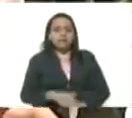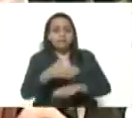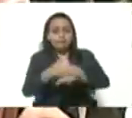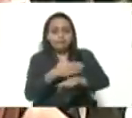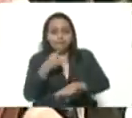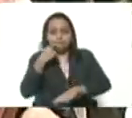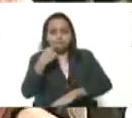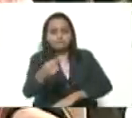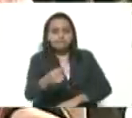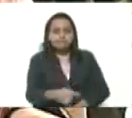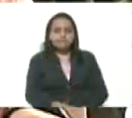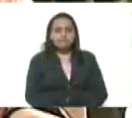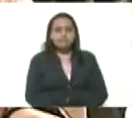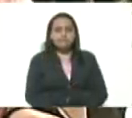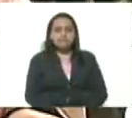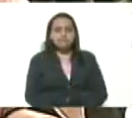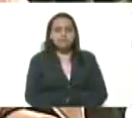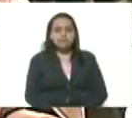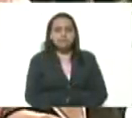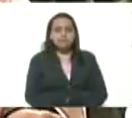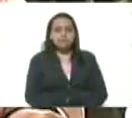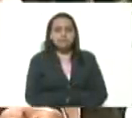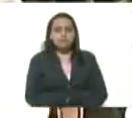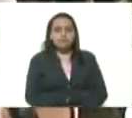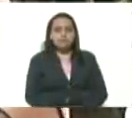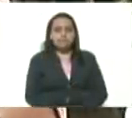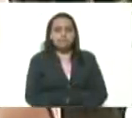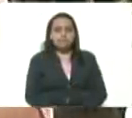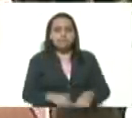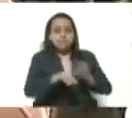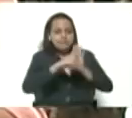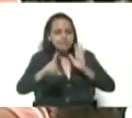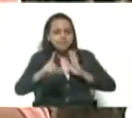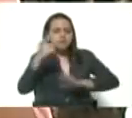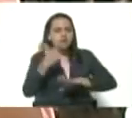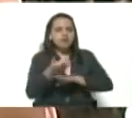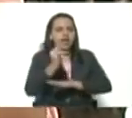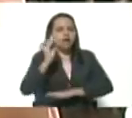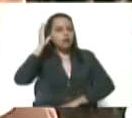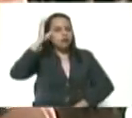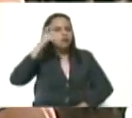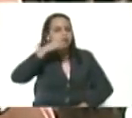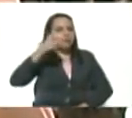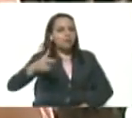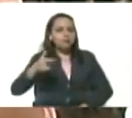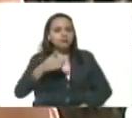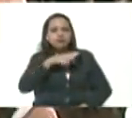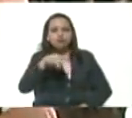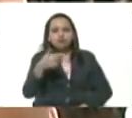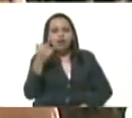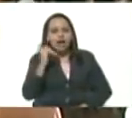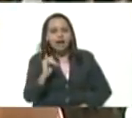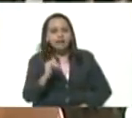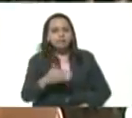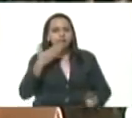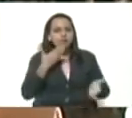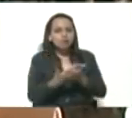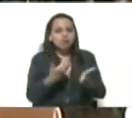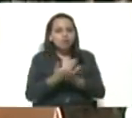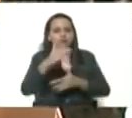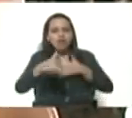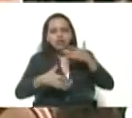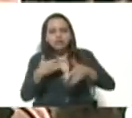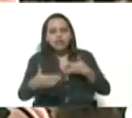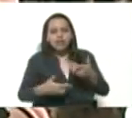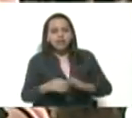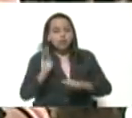principio, el mayor decreto es la conciencia de nuestro pueblo, y por eso hemos apostado en todas las jornadas de